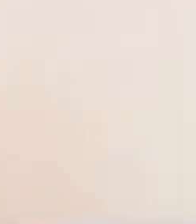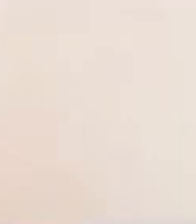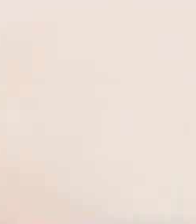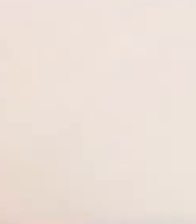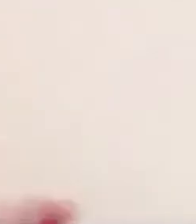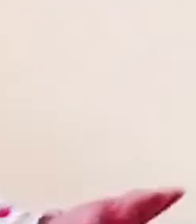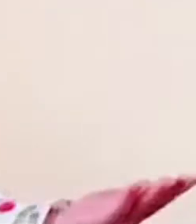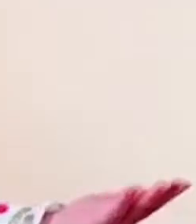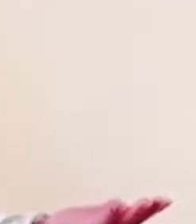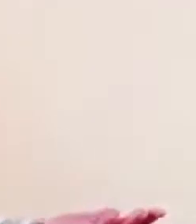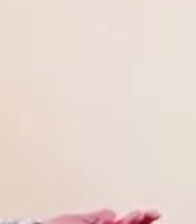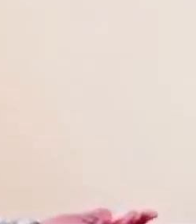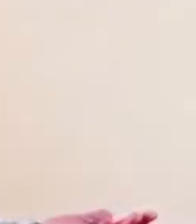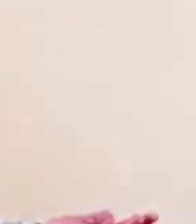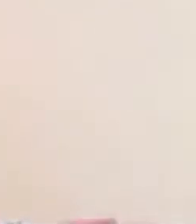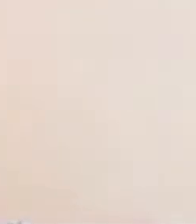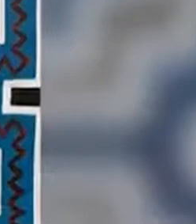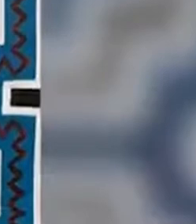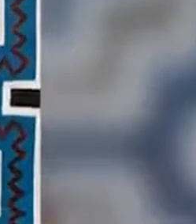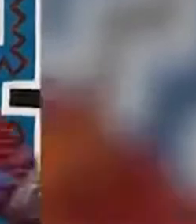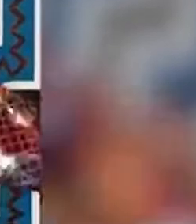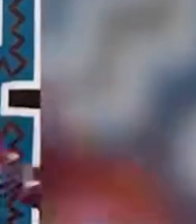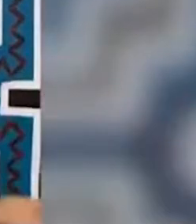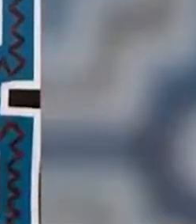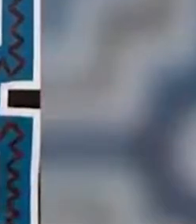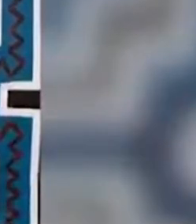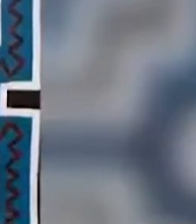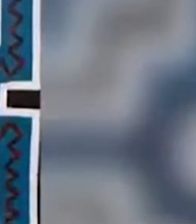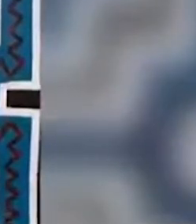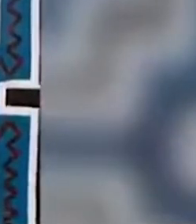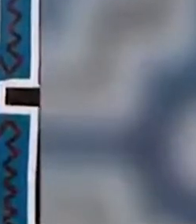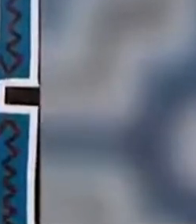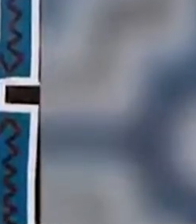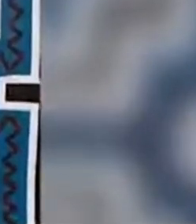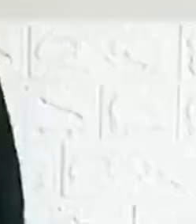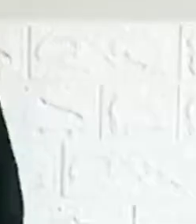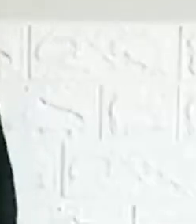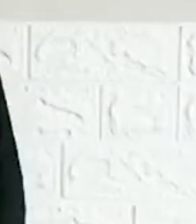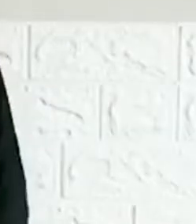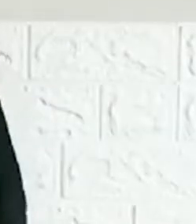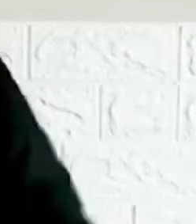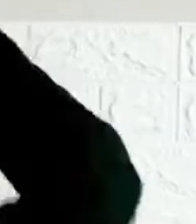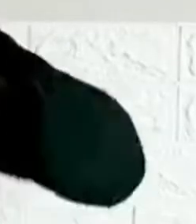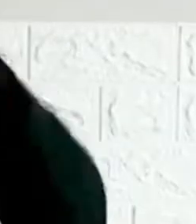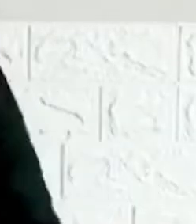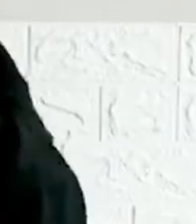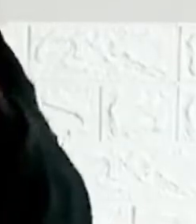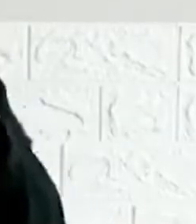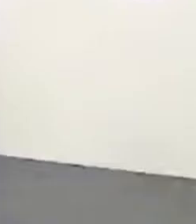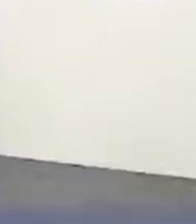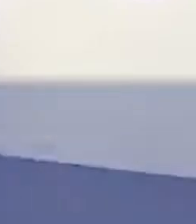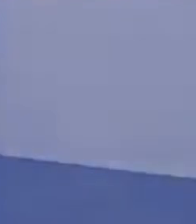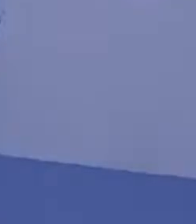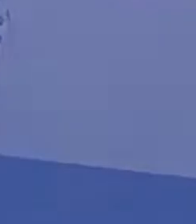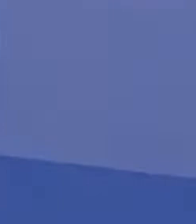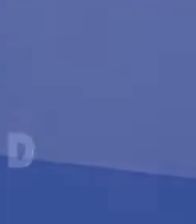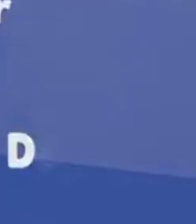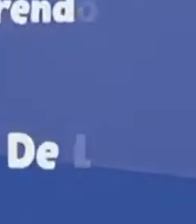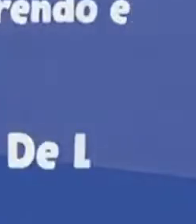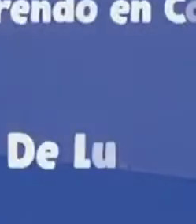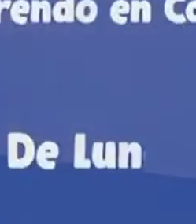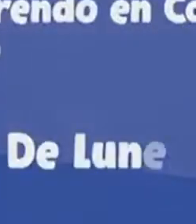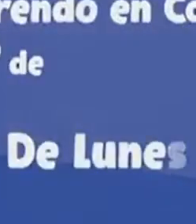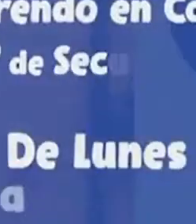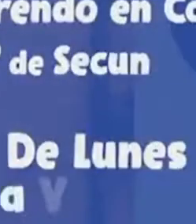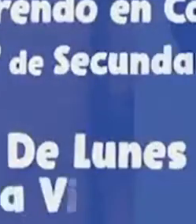Yachainiku, Tatukuchkaniku. Haskashunun Perú y Matikupi. Porque somos imparables. Siempre hay algo